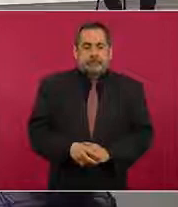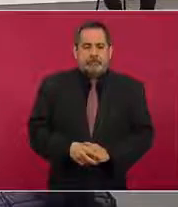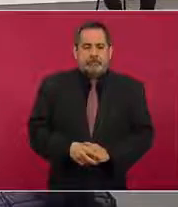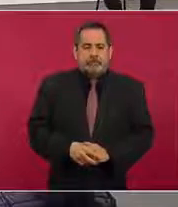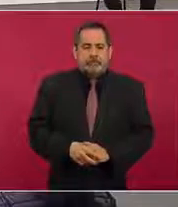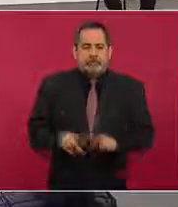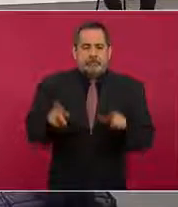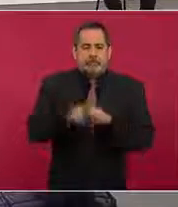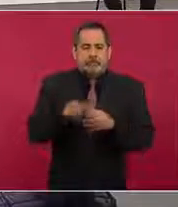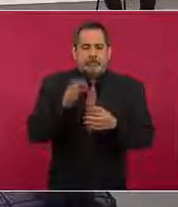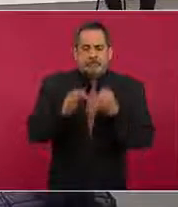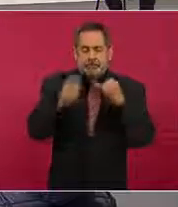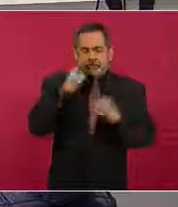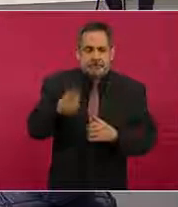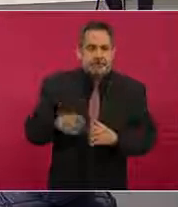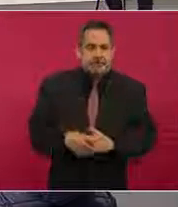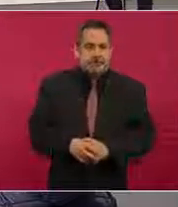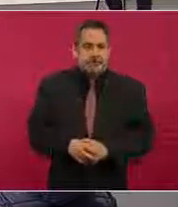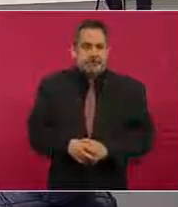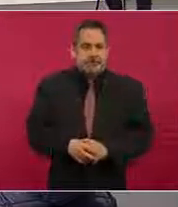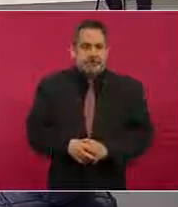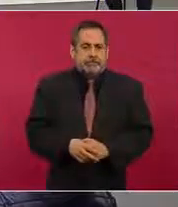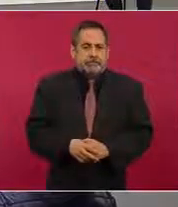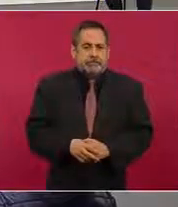Nada más la definición.